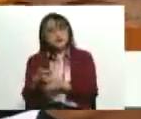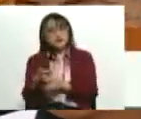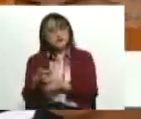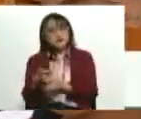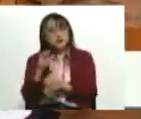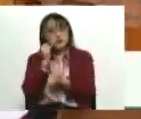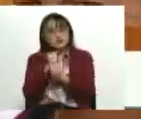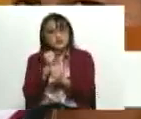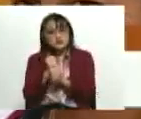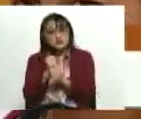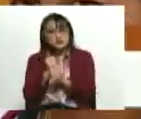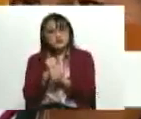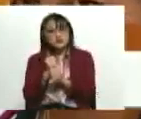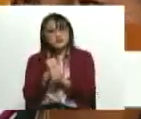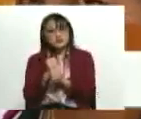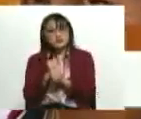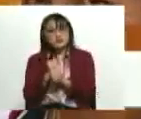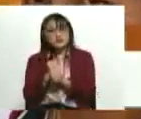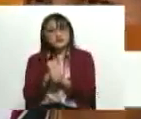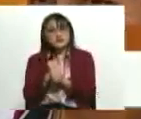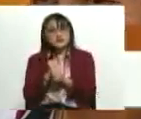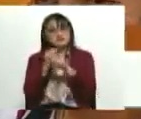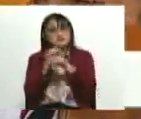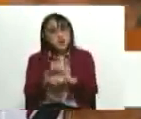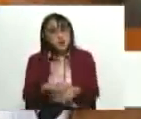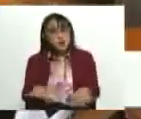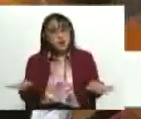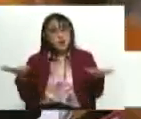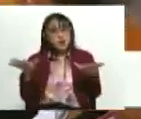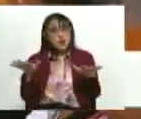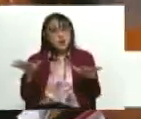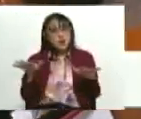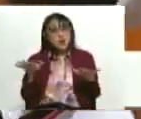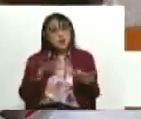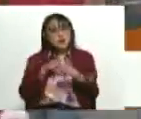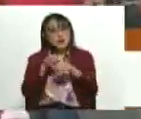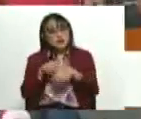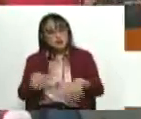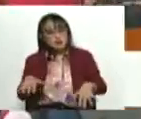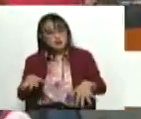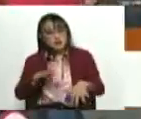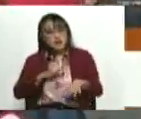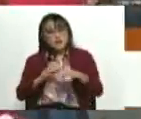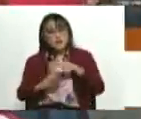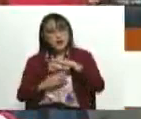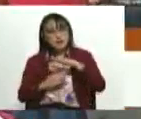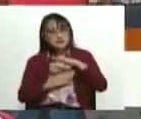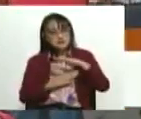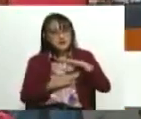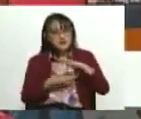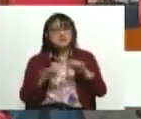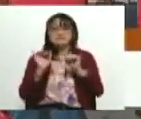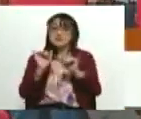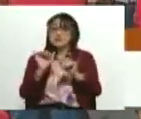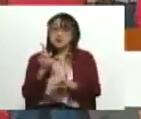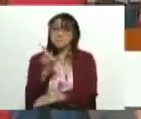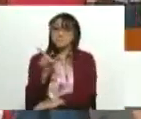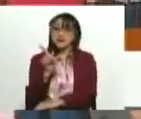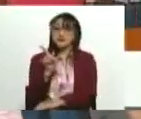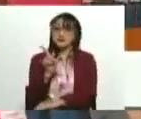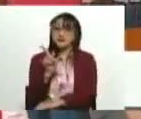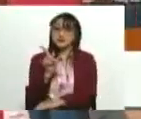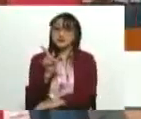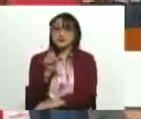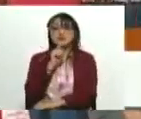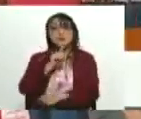Reconociendo el trabajo, el despliegue de nuestras estructuras de base. En el Partido Socialista Unido de Venezuela,